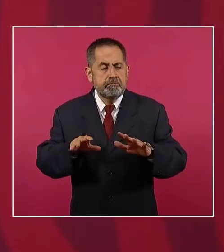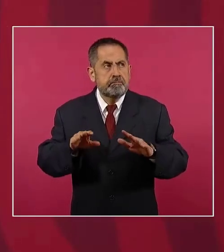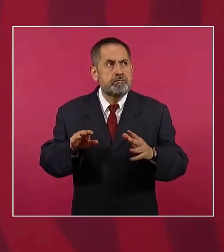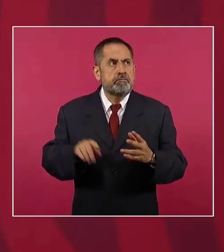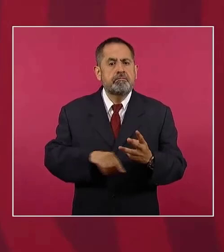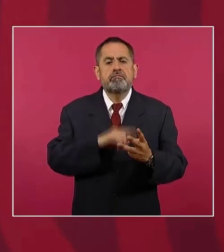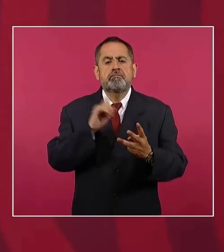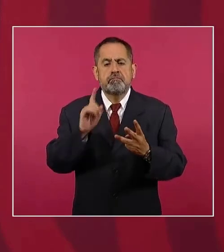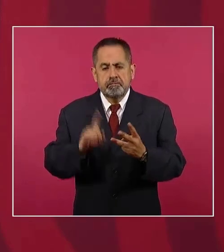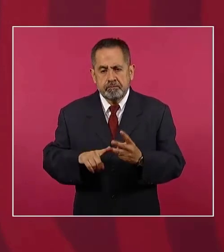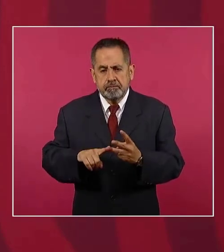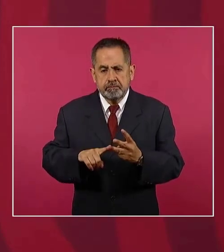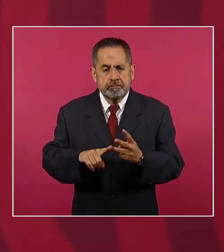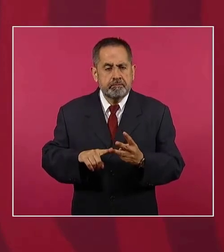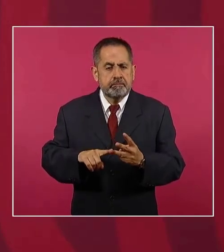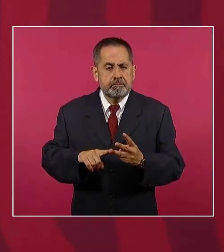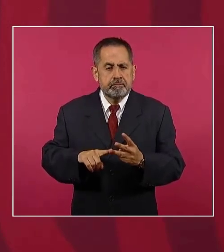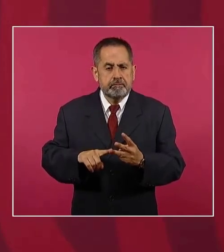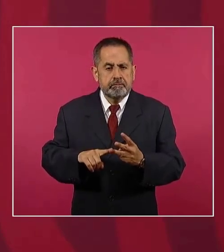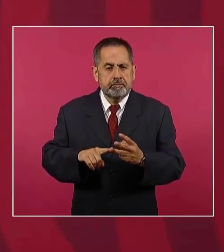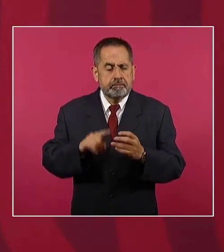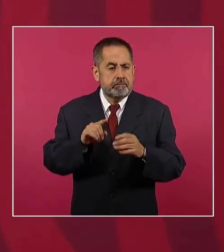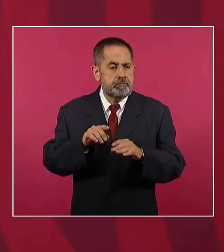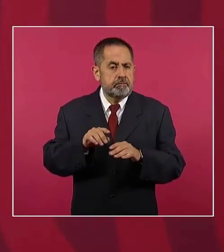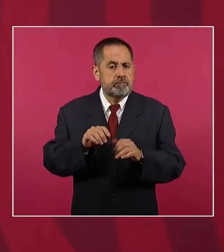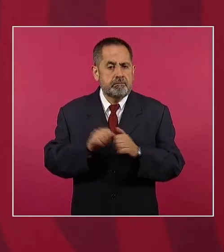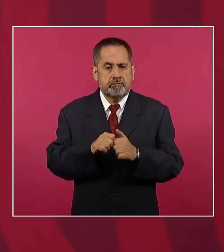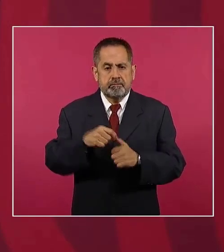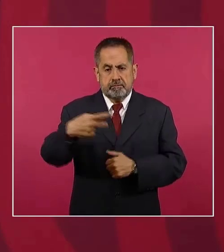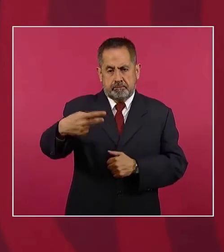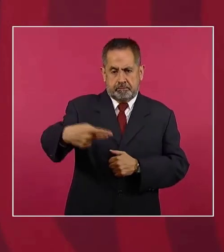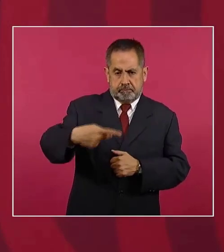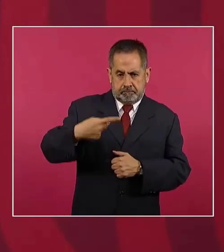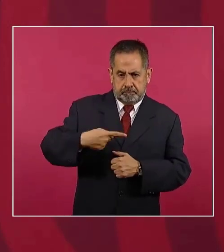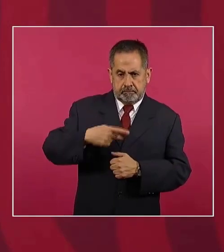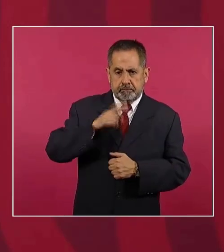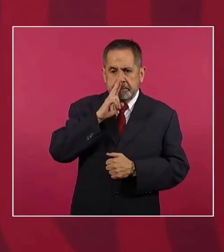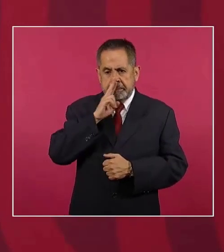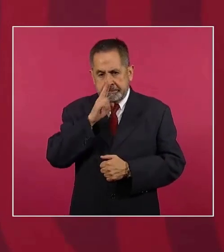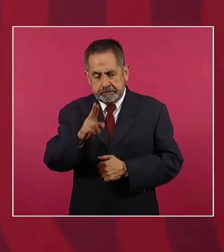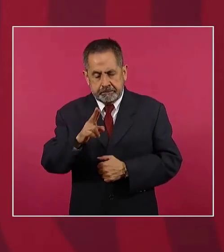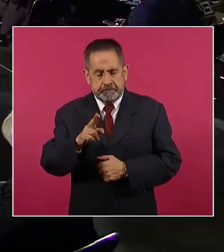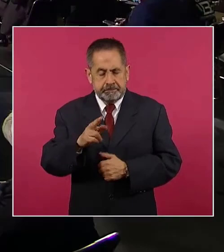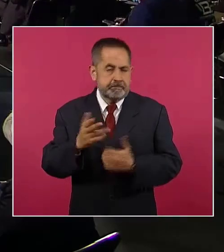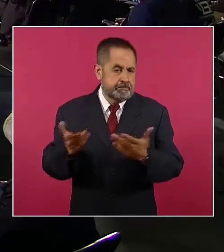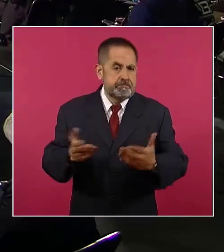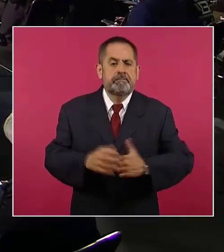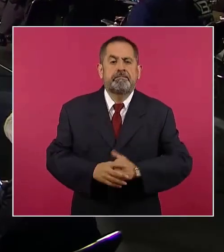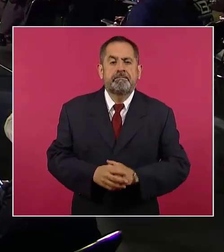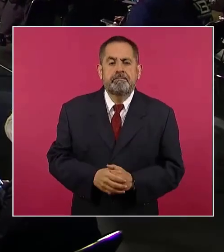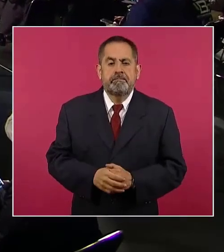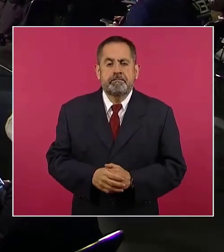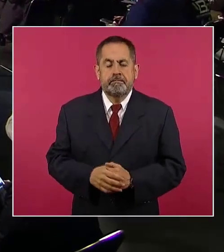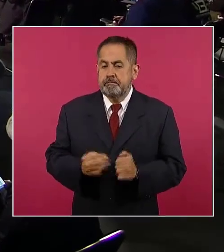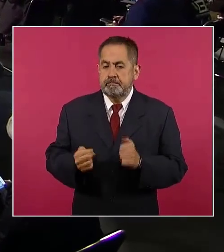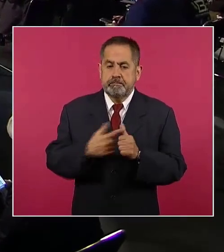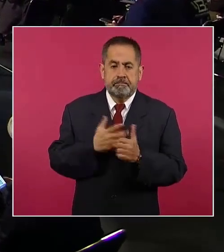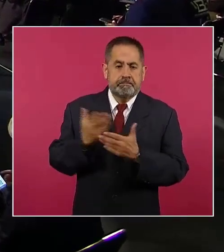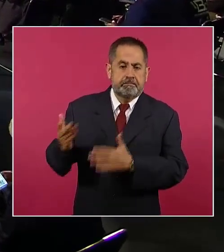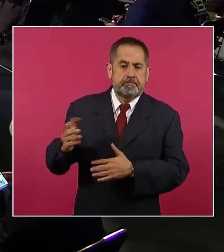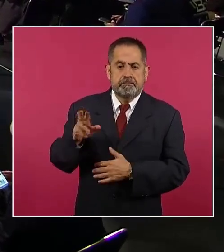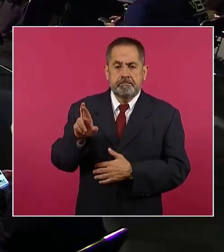con la sección de preguntas y respuestas. Entonces, vamos con Ricardo, si les parece,